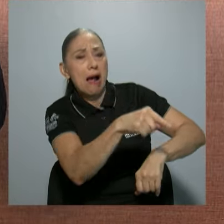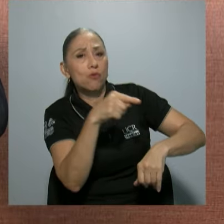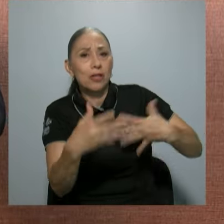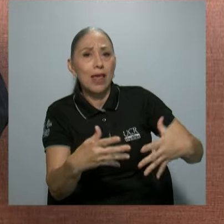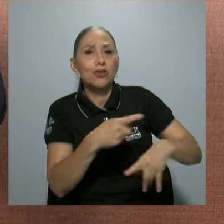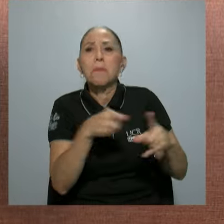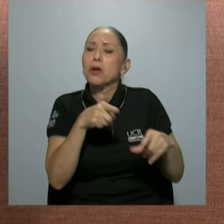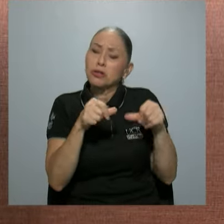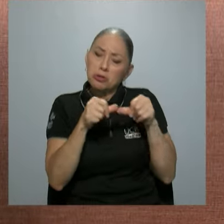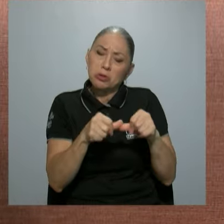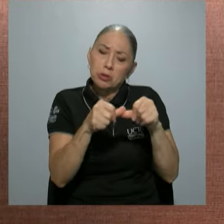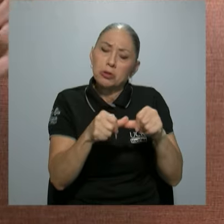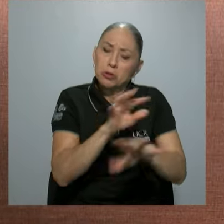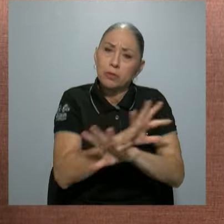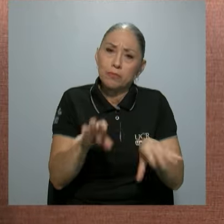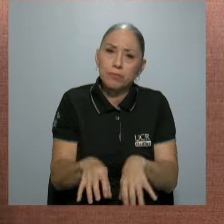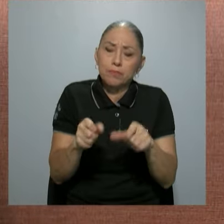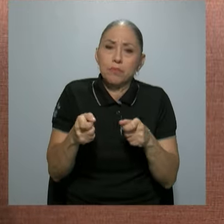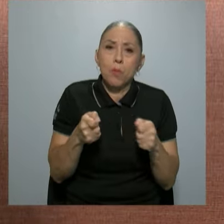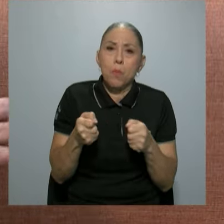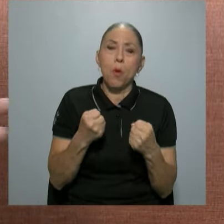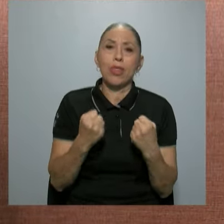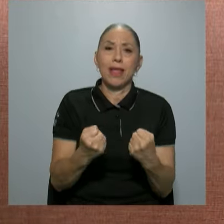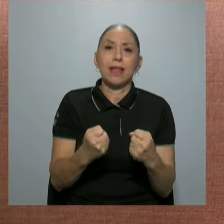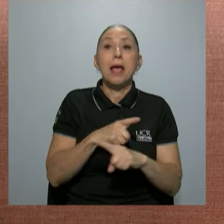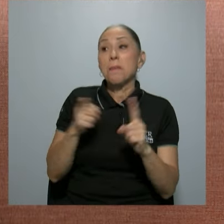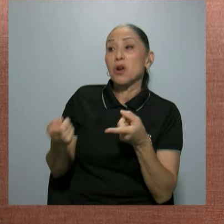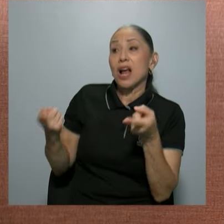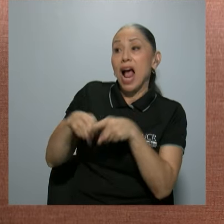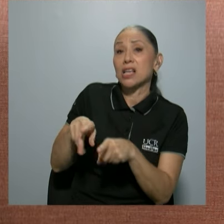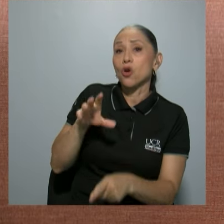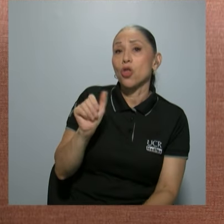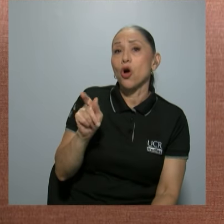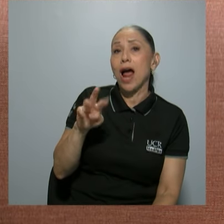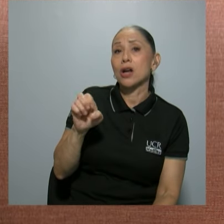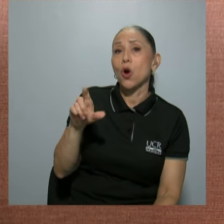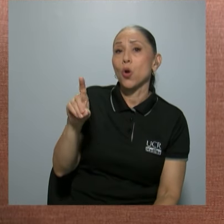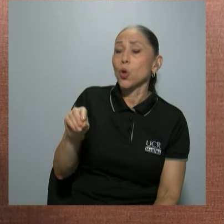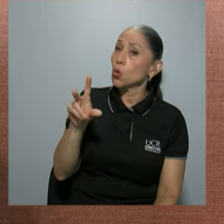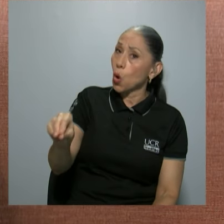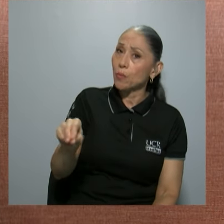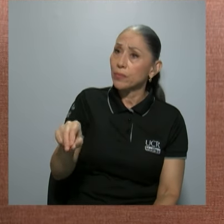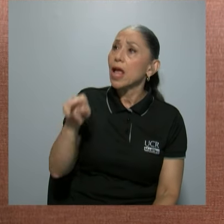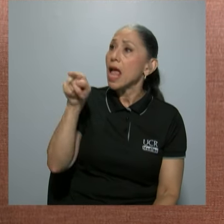absolutamente agresiva. En el caso de don Arnoldo, no. Don Arnoldo ha actuado con una